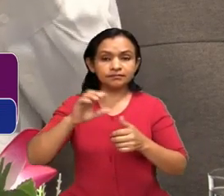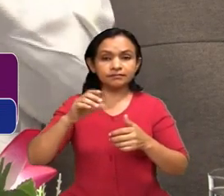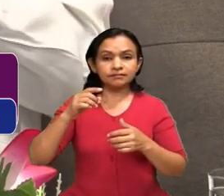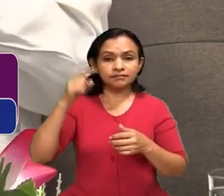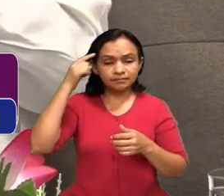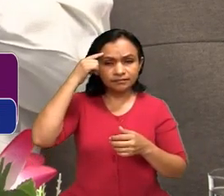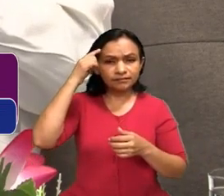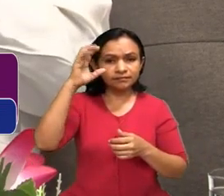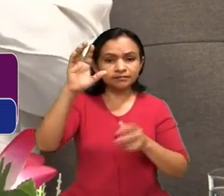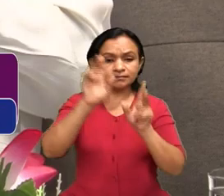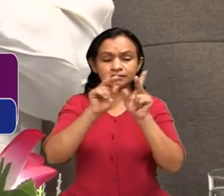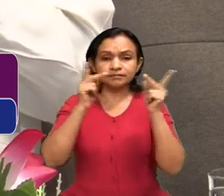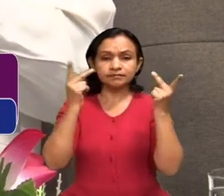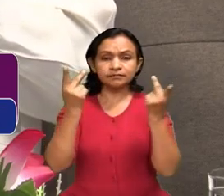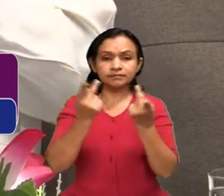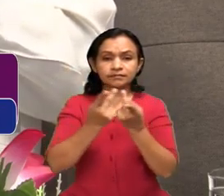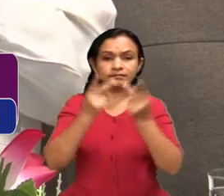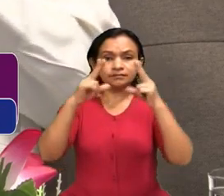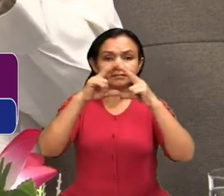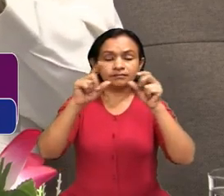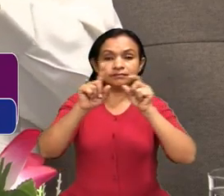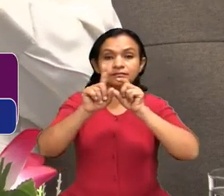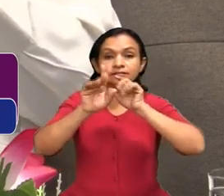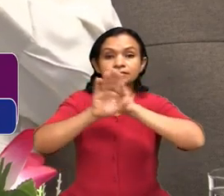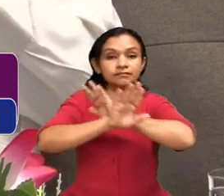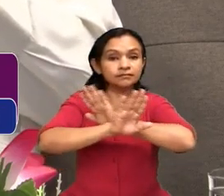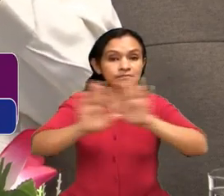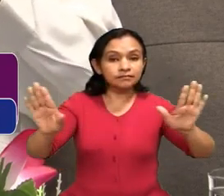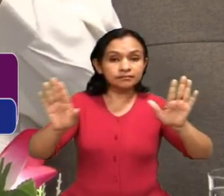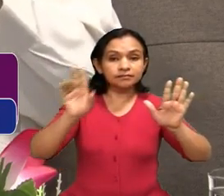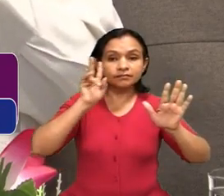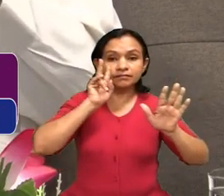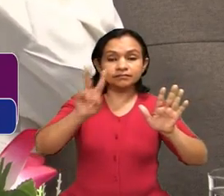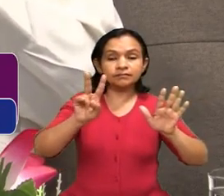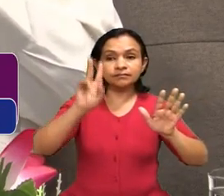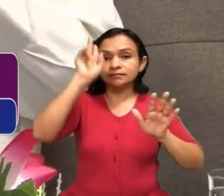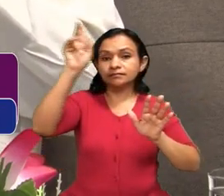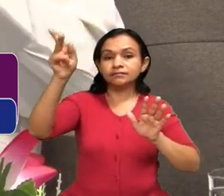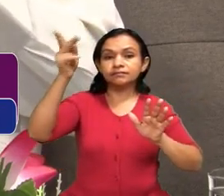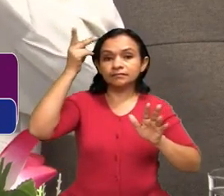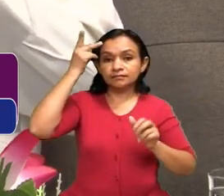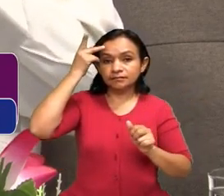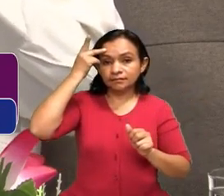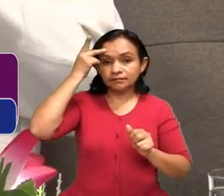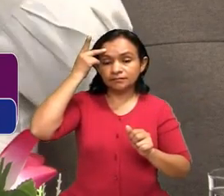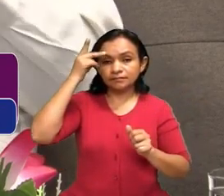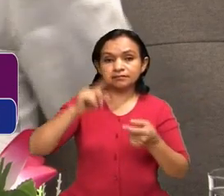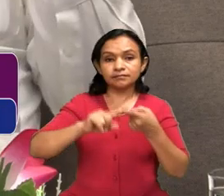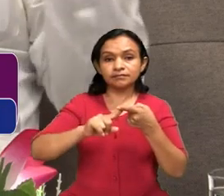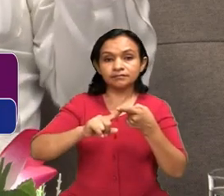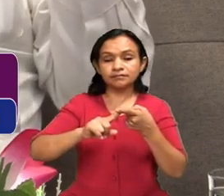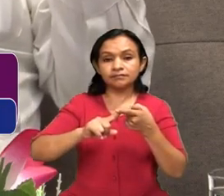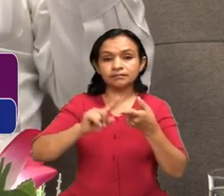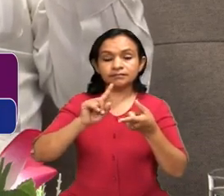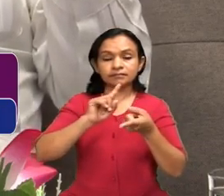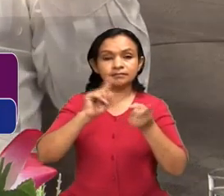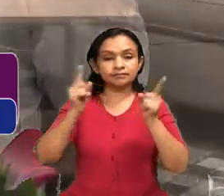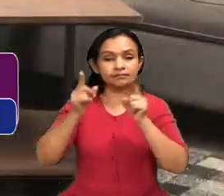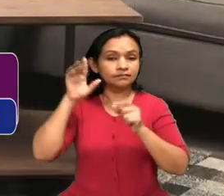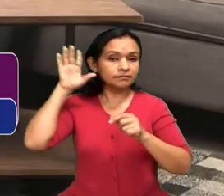el pueblo de Nicaragua ve su última opción por la vía política. Okay. Con Fernando Agüero y la traición de Fernando